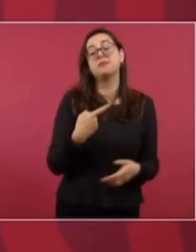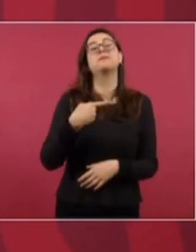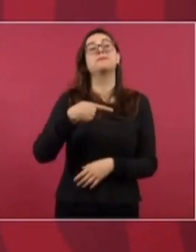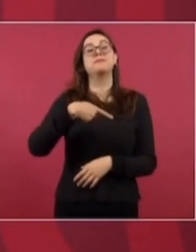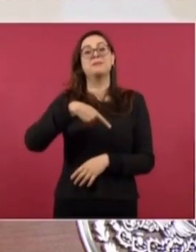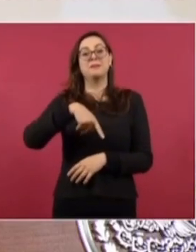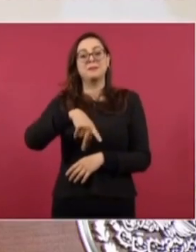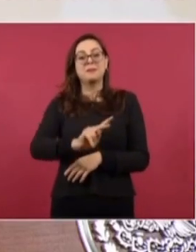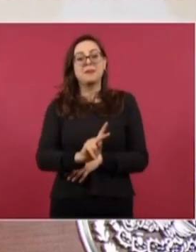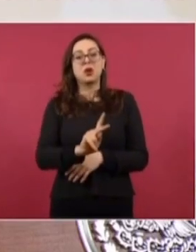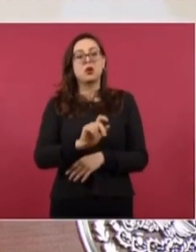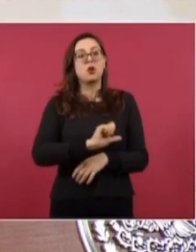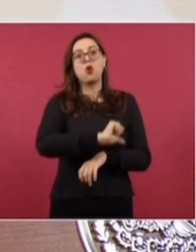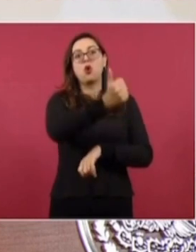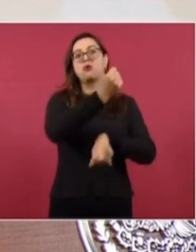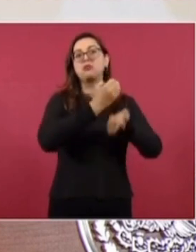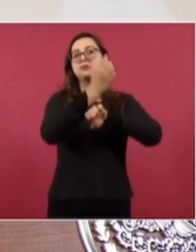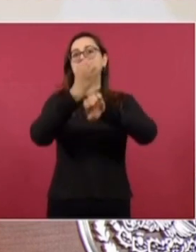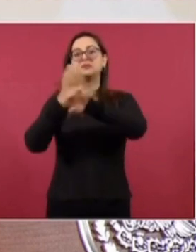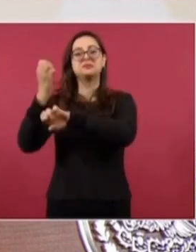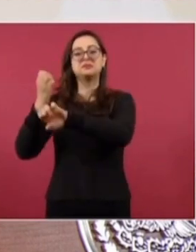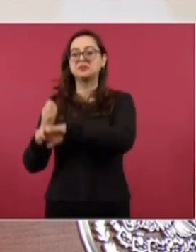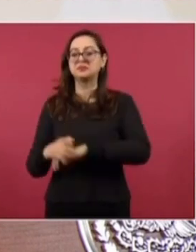una campaña feroz